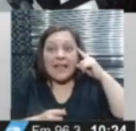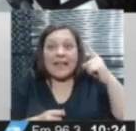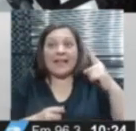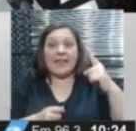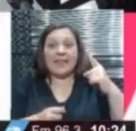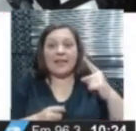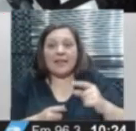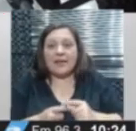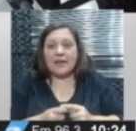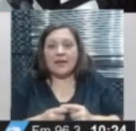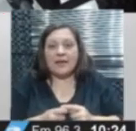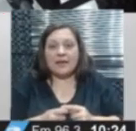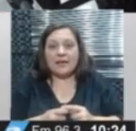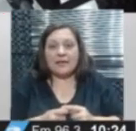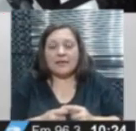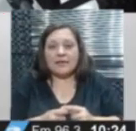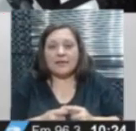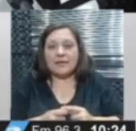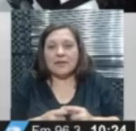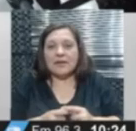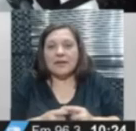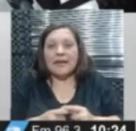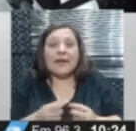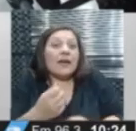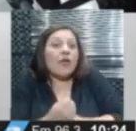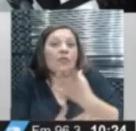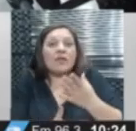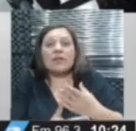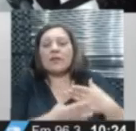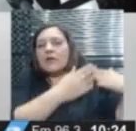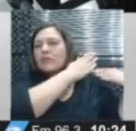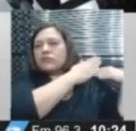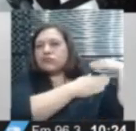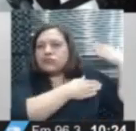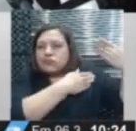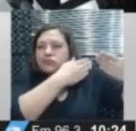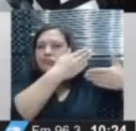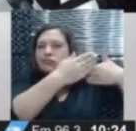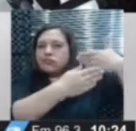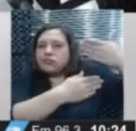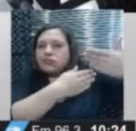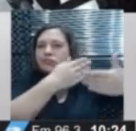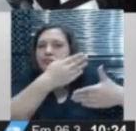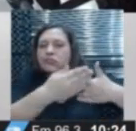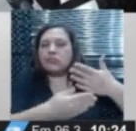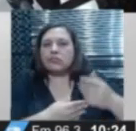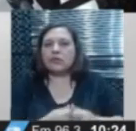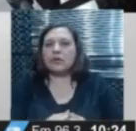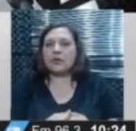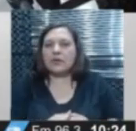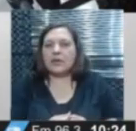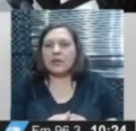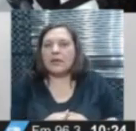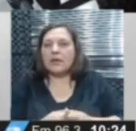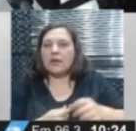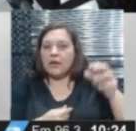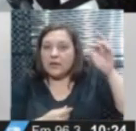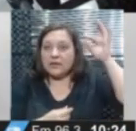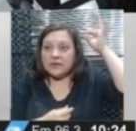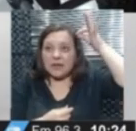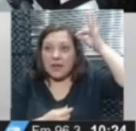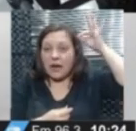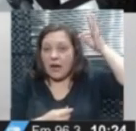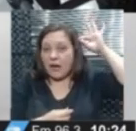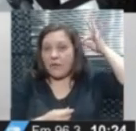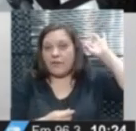supuesto en la en la historia afr centrada bien de en nuestra historia que dista mucho